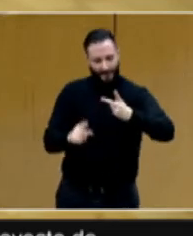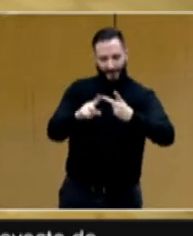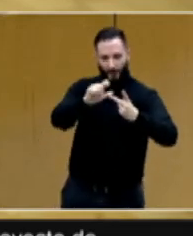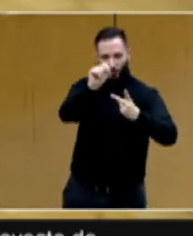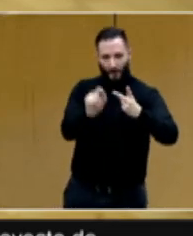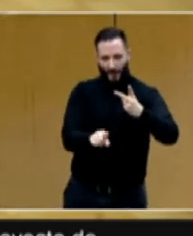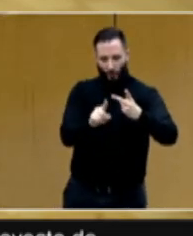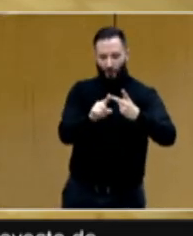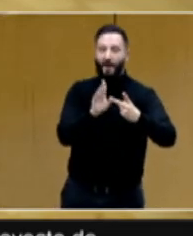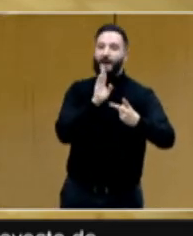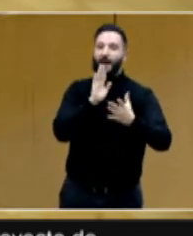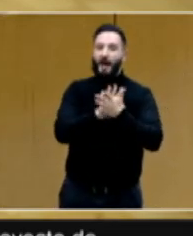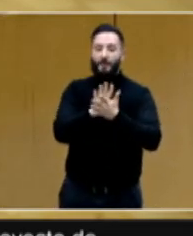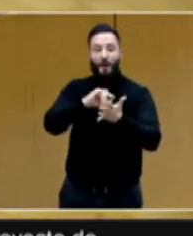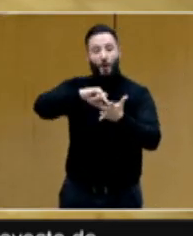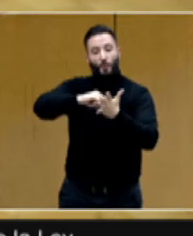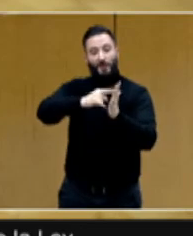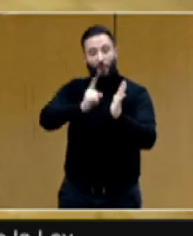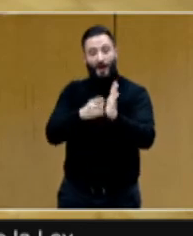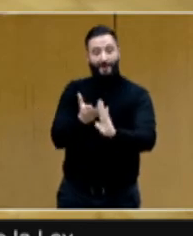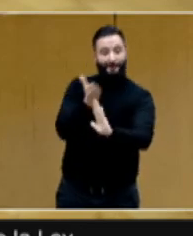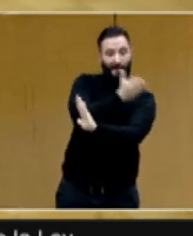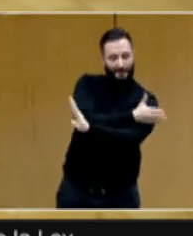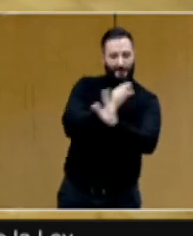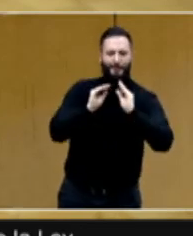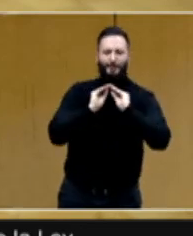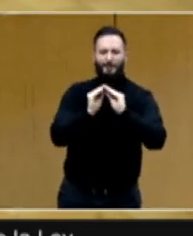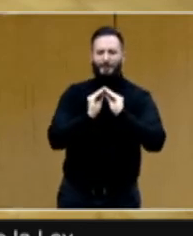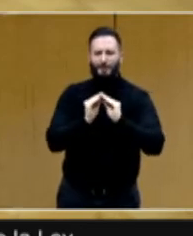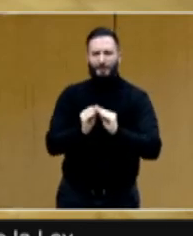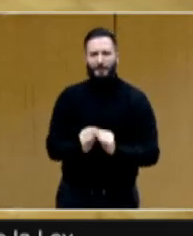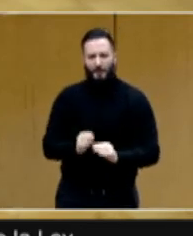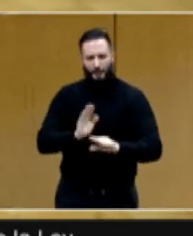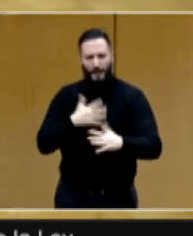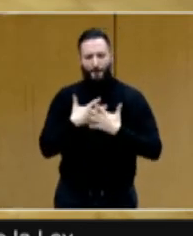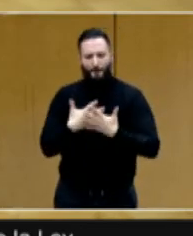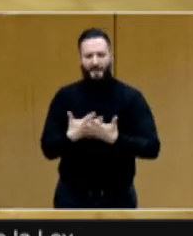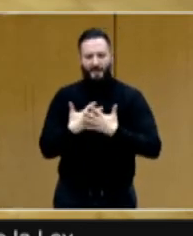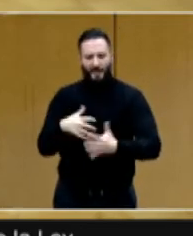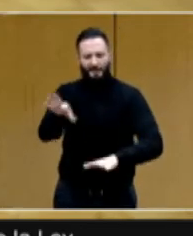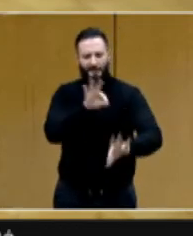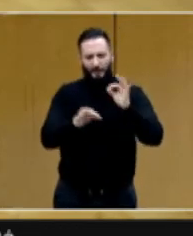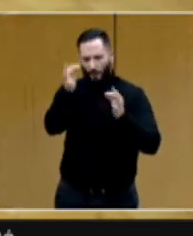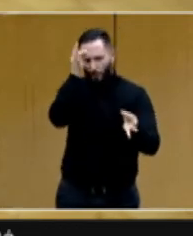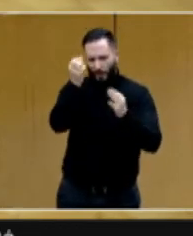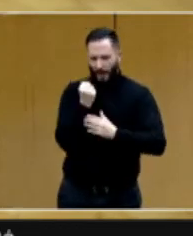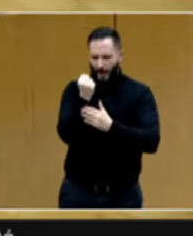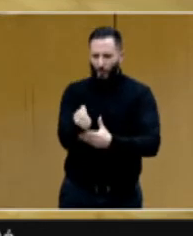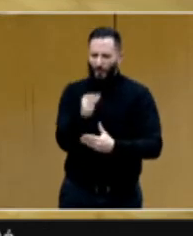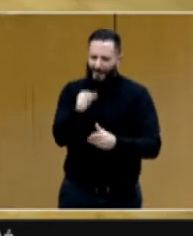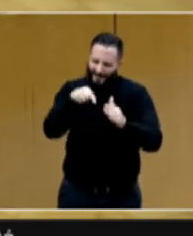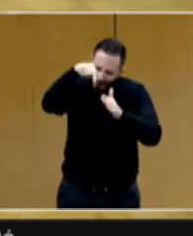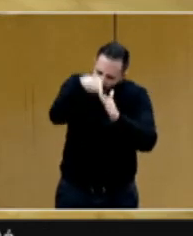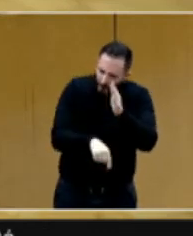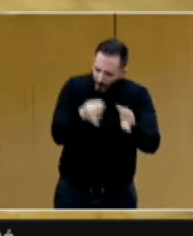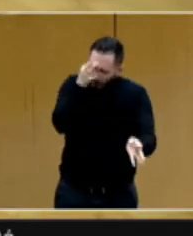el anteproyecto de ley que se está elaborando regula más ampliamente las medidas voluntarias de apoyo en qué consiste este mayor desarrollo que nos interesa